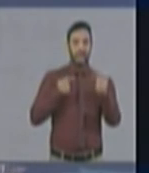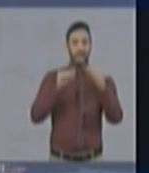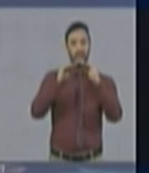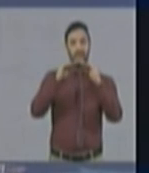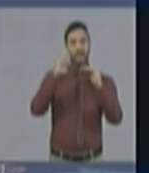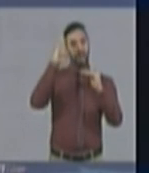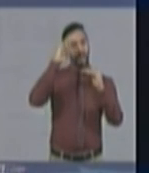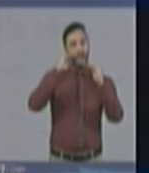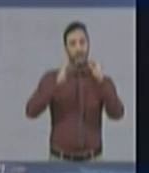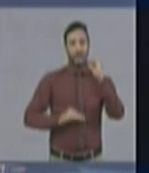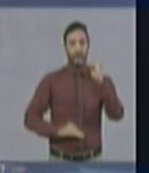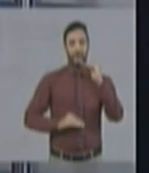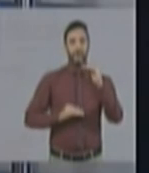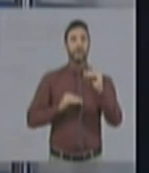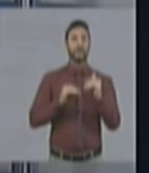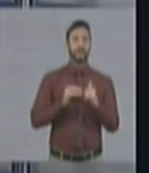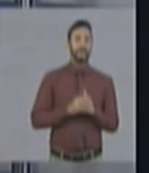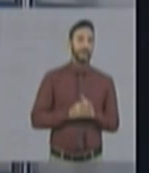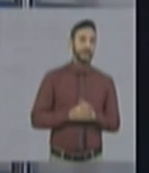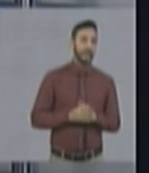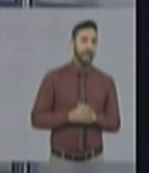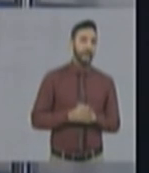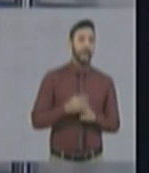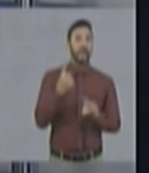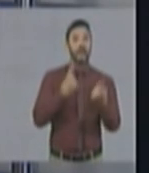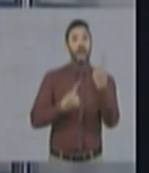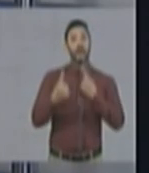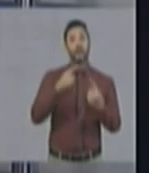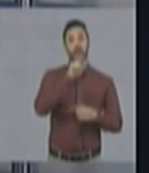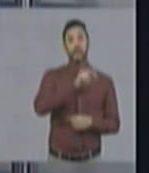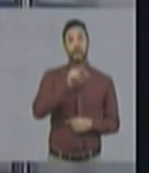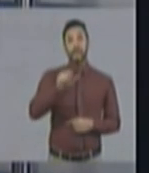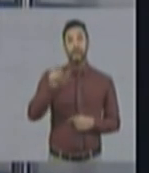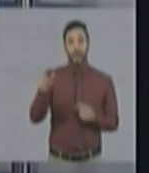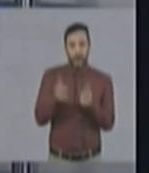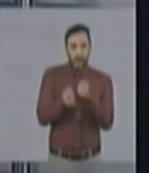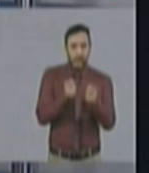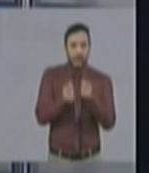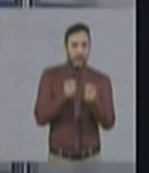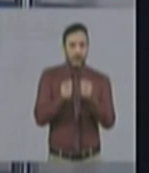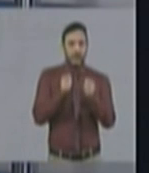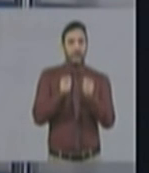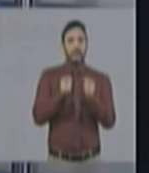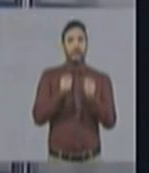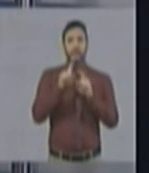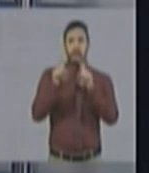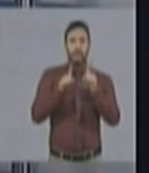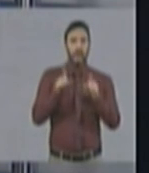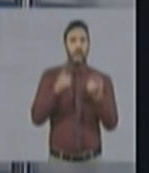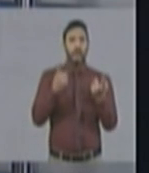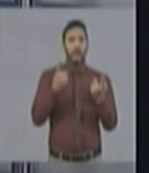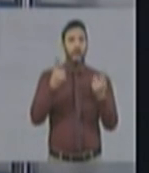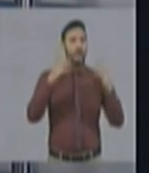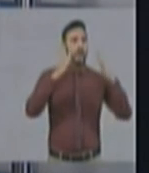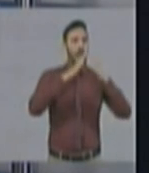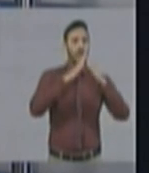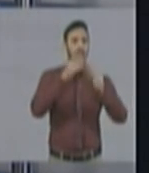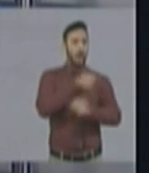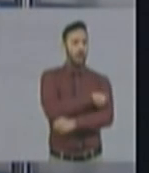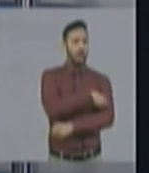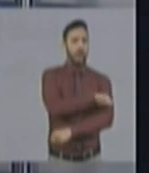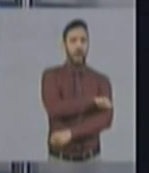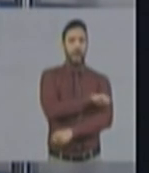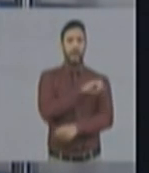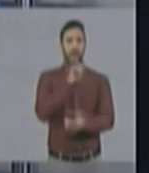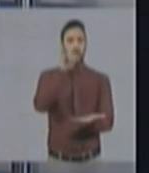de cultivos agrícolas. Sí, resaltar, porque algunas personas se comunicaban a través de redes sociales preguntando, bueno, si había sido un impacto en algún poblado en específico